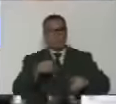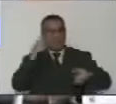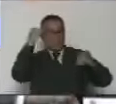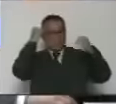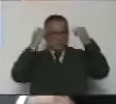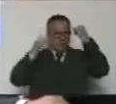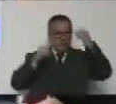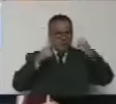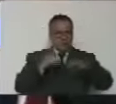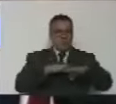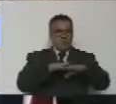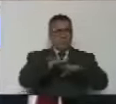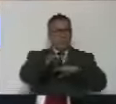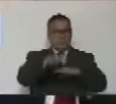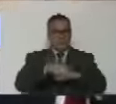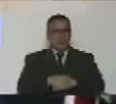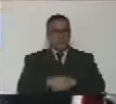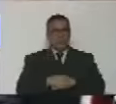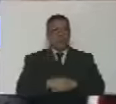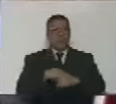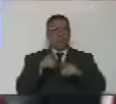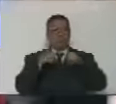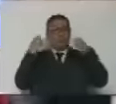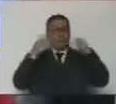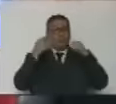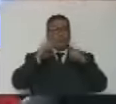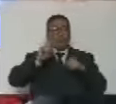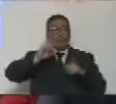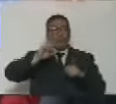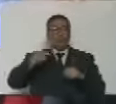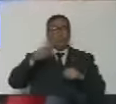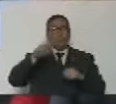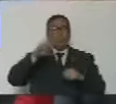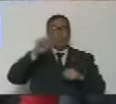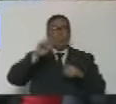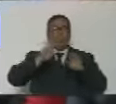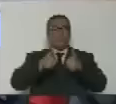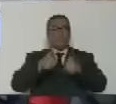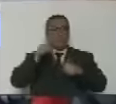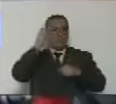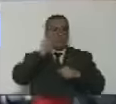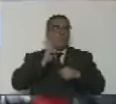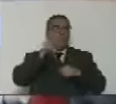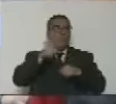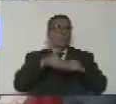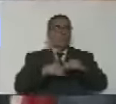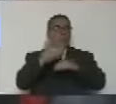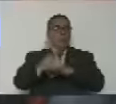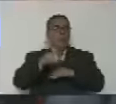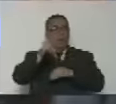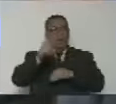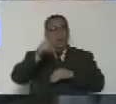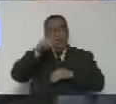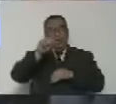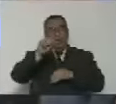improvisar sobre la marcha. La campaña de la Nueva Granada la inicia Bolívar cruzando el páramo de